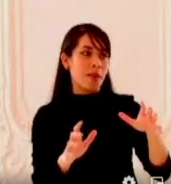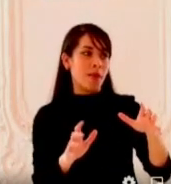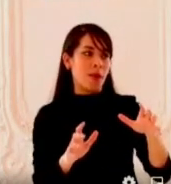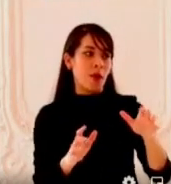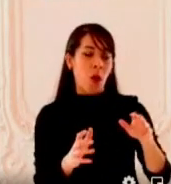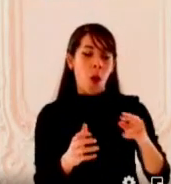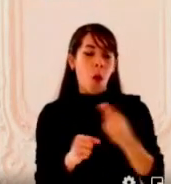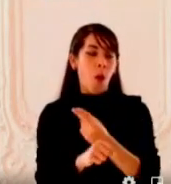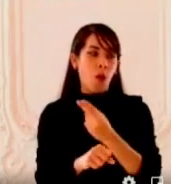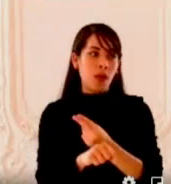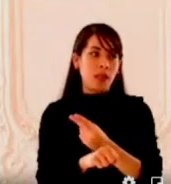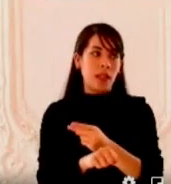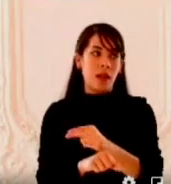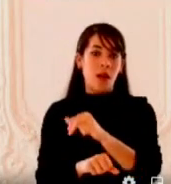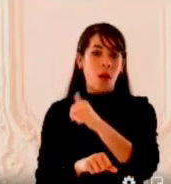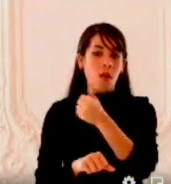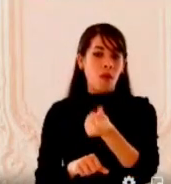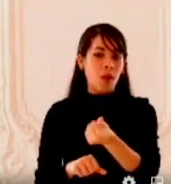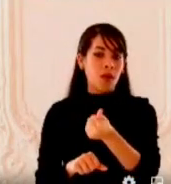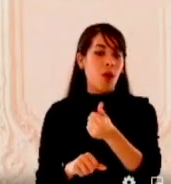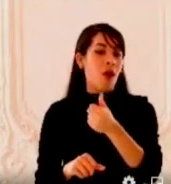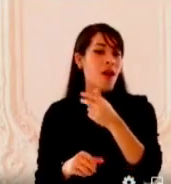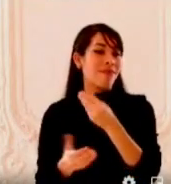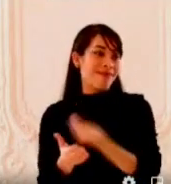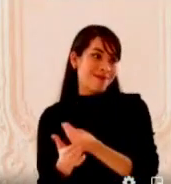o de igual manera peajes